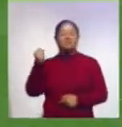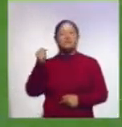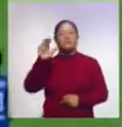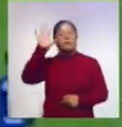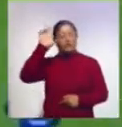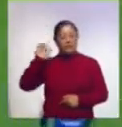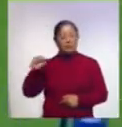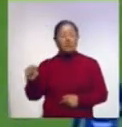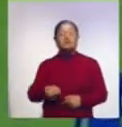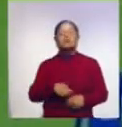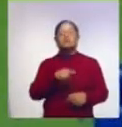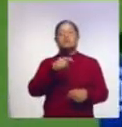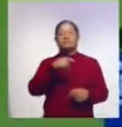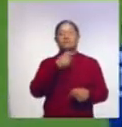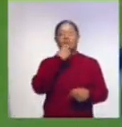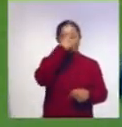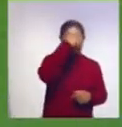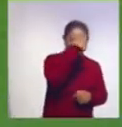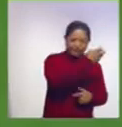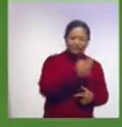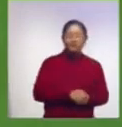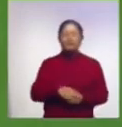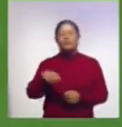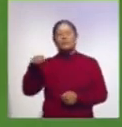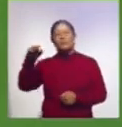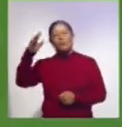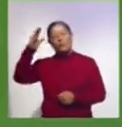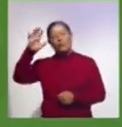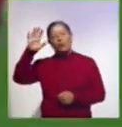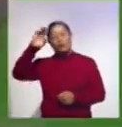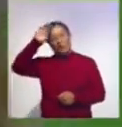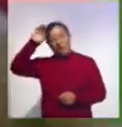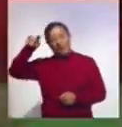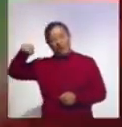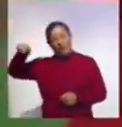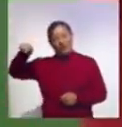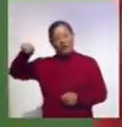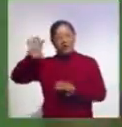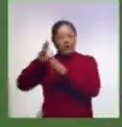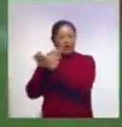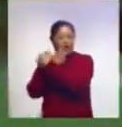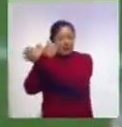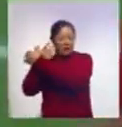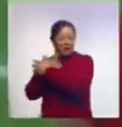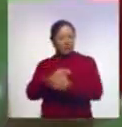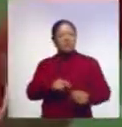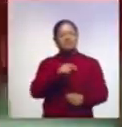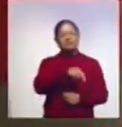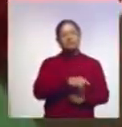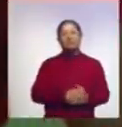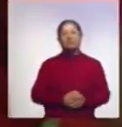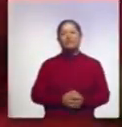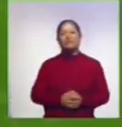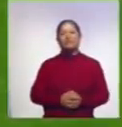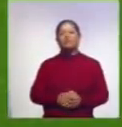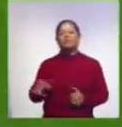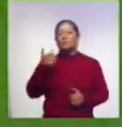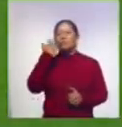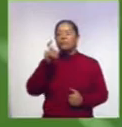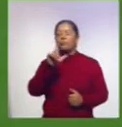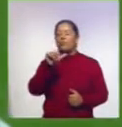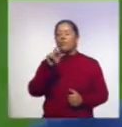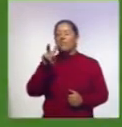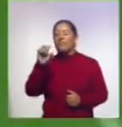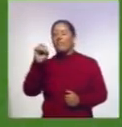Atlas contra Toluca. De este último duelo, pues los toluqueños tienen la última esperanza de tener nuevamente en el banquillo a La Volpe. En caso de perder,